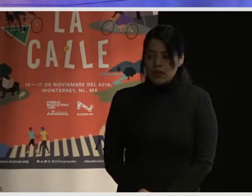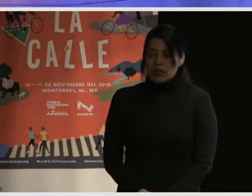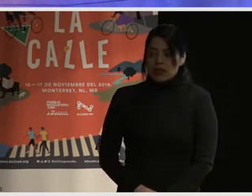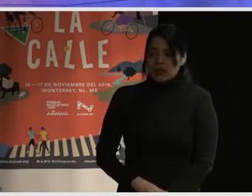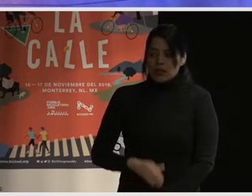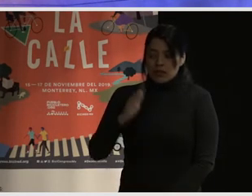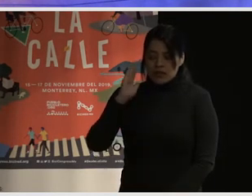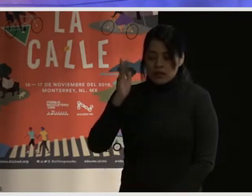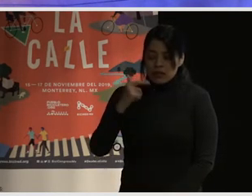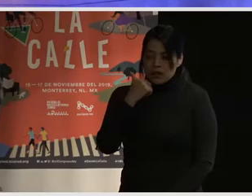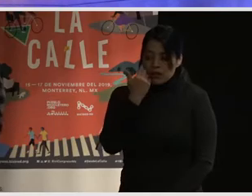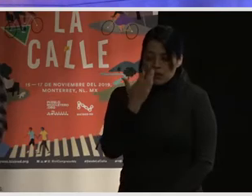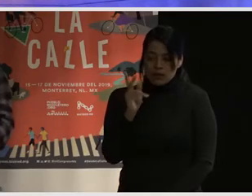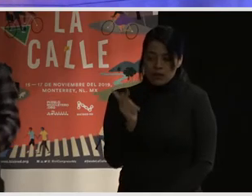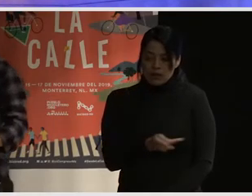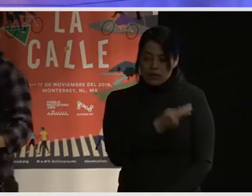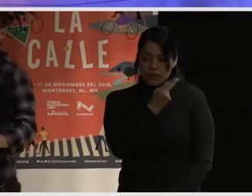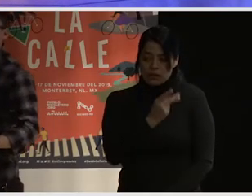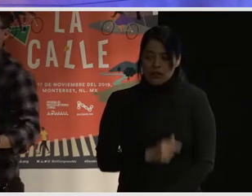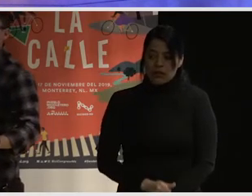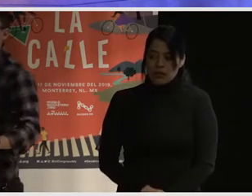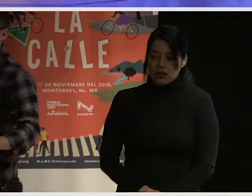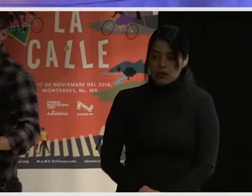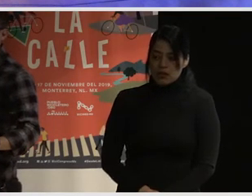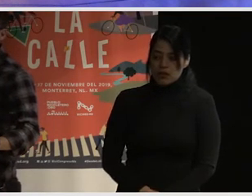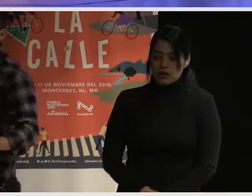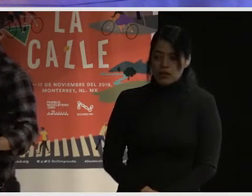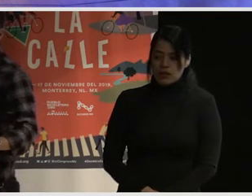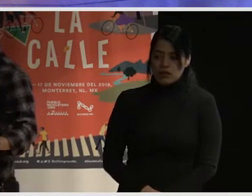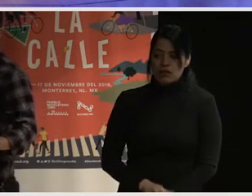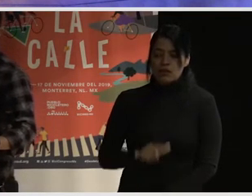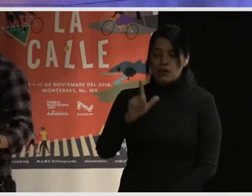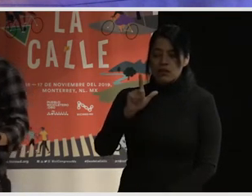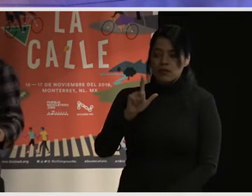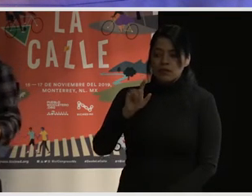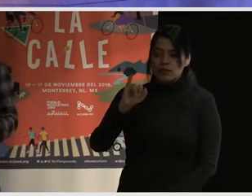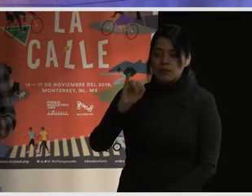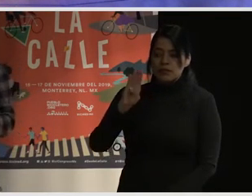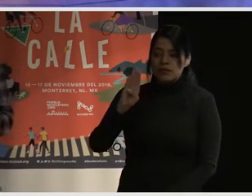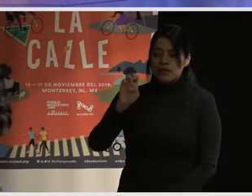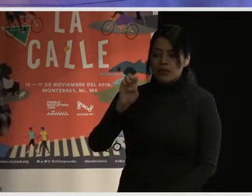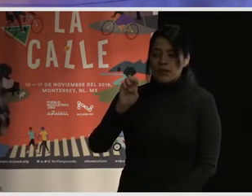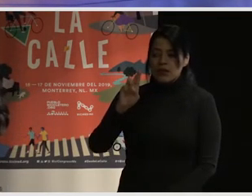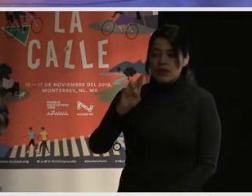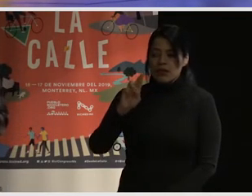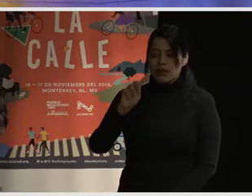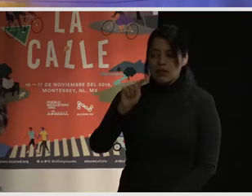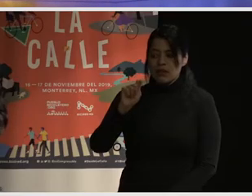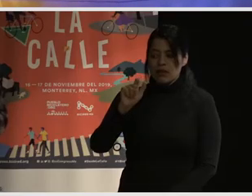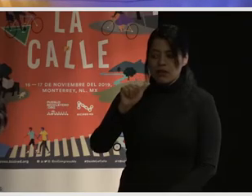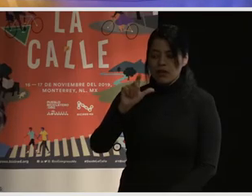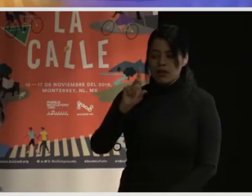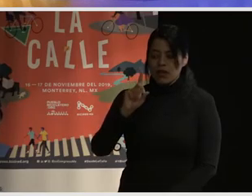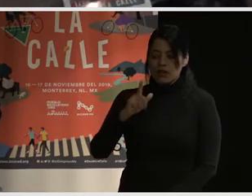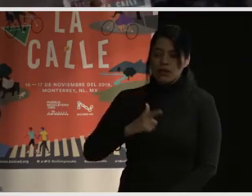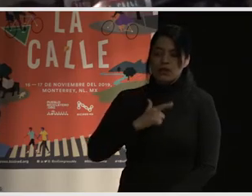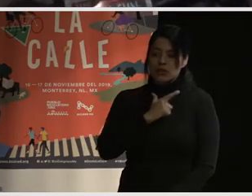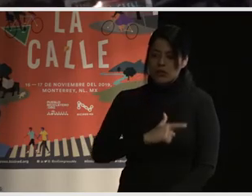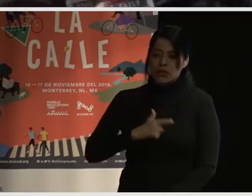yo quería preguntarles libertad hablaba sobre que les daba mucho gusto tener las